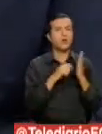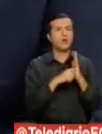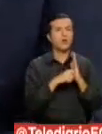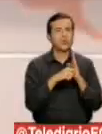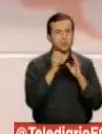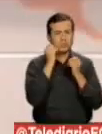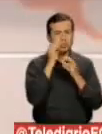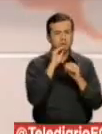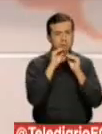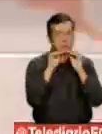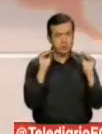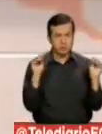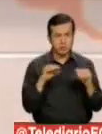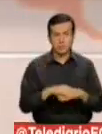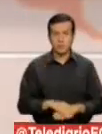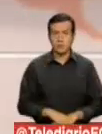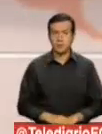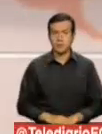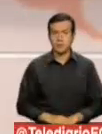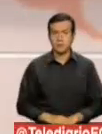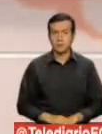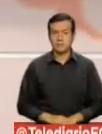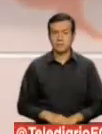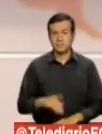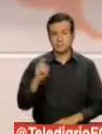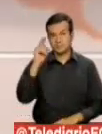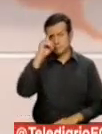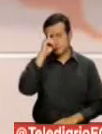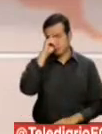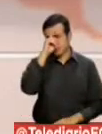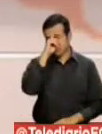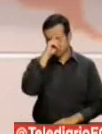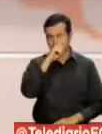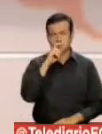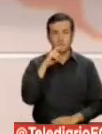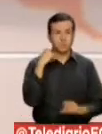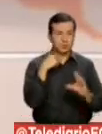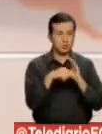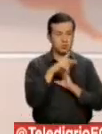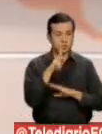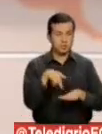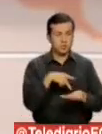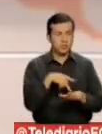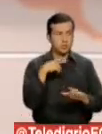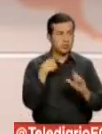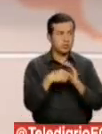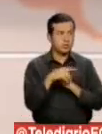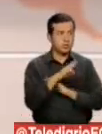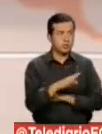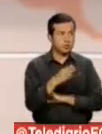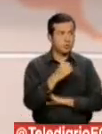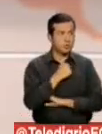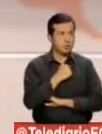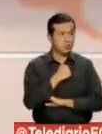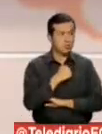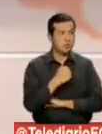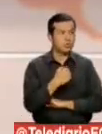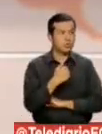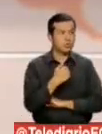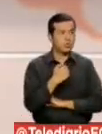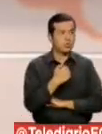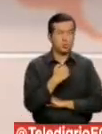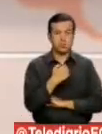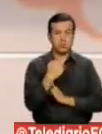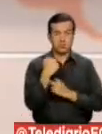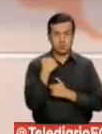en la revelación? Lo que pasa es que es muy grave que se hable de hackear a un perito que tenía una